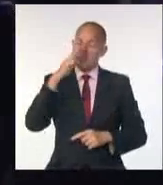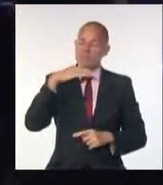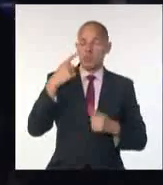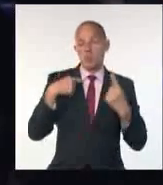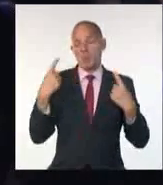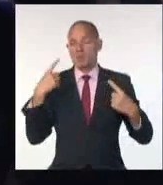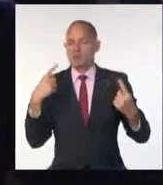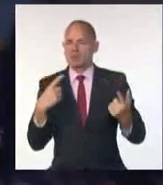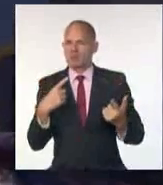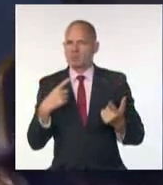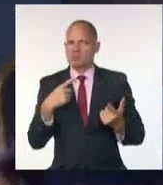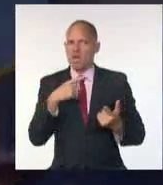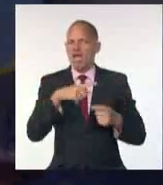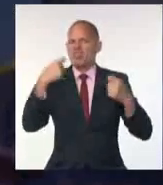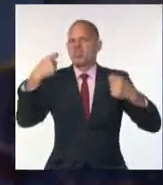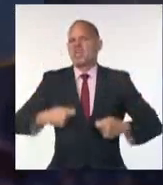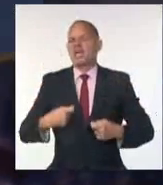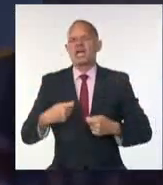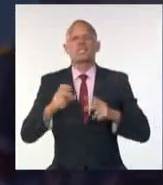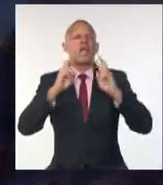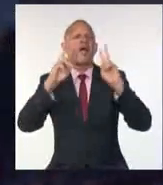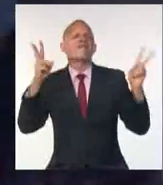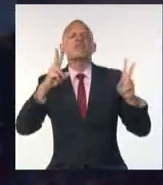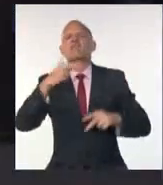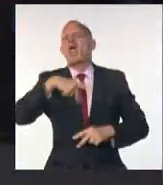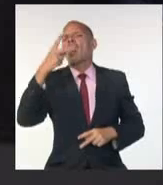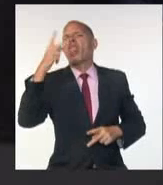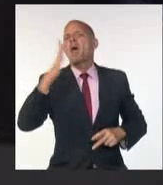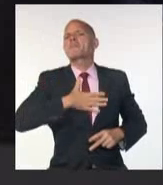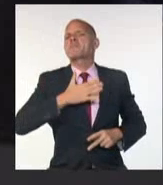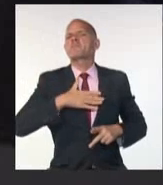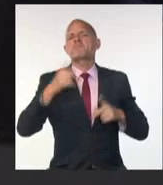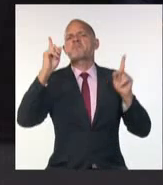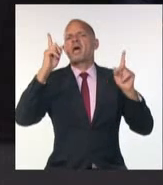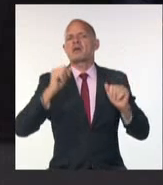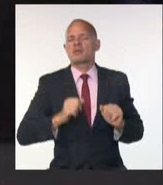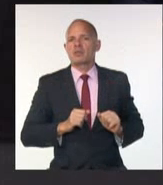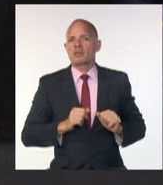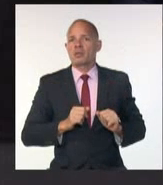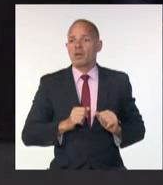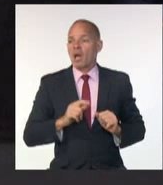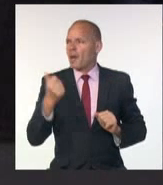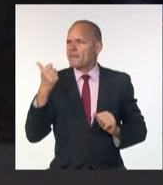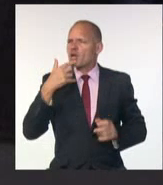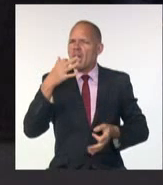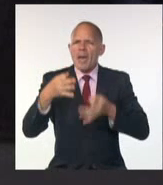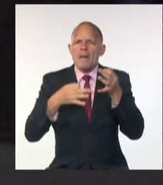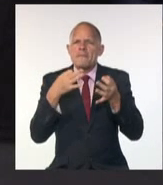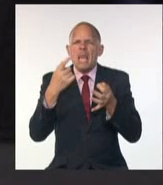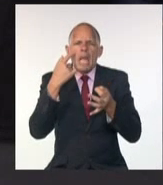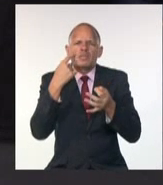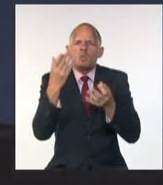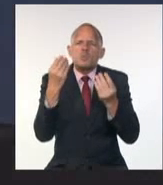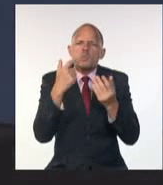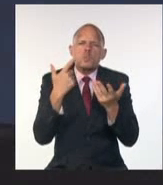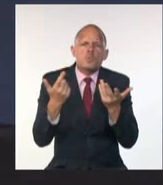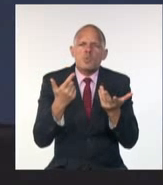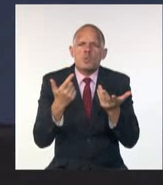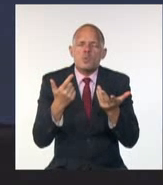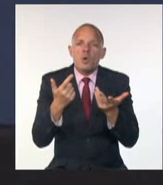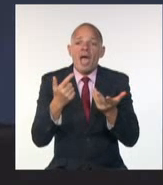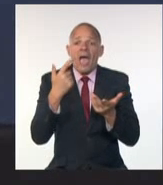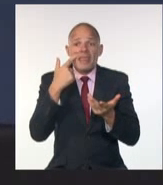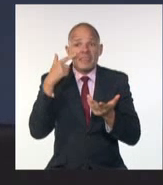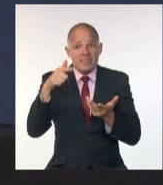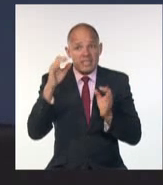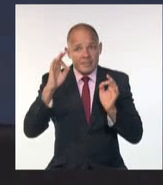el derecho a la vida, a la libertad y a la propiedad de las personas, pero no dedicó un solo segundo a cómo el Estado que